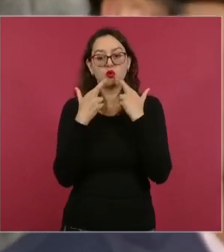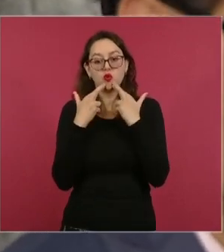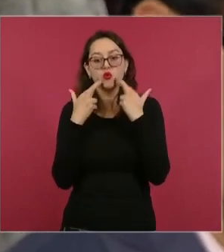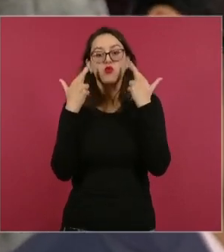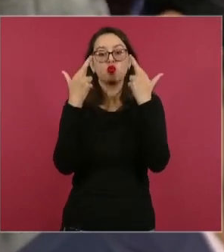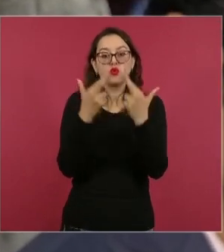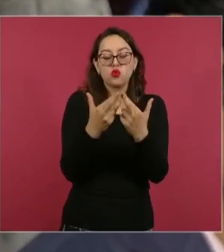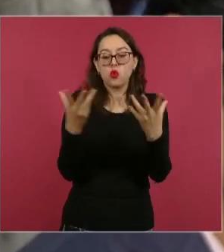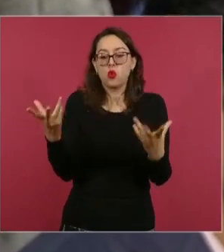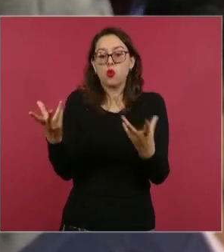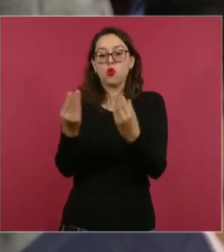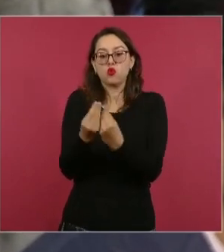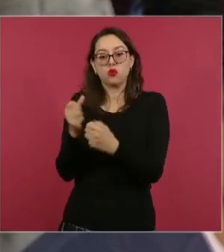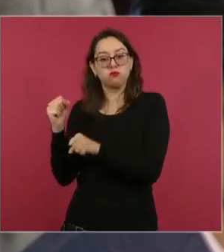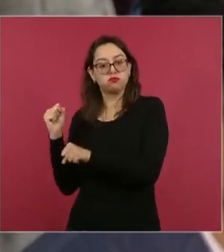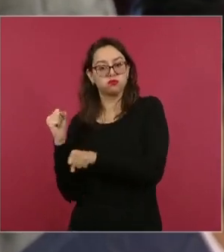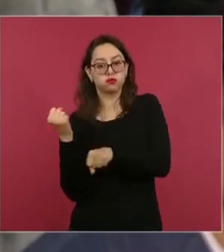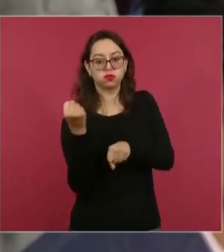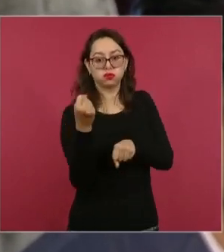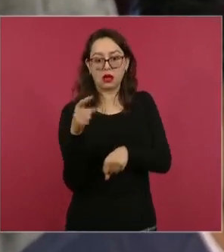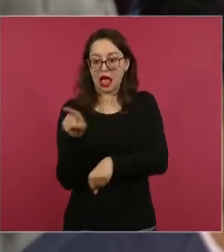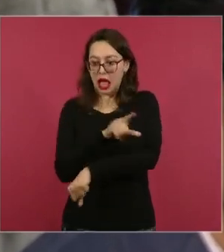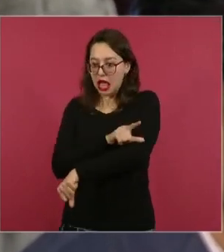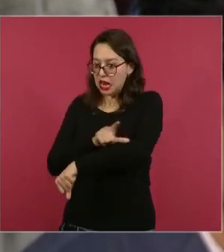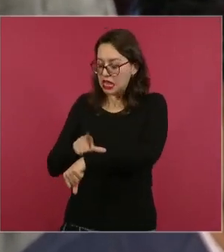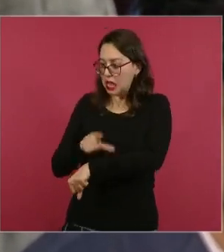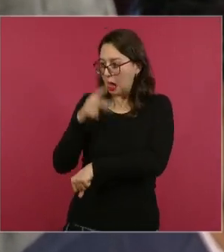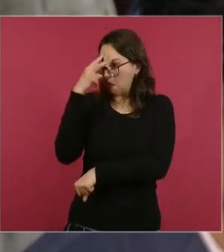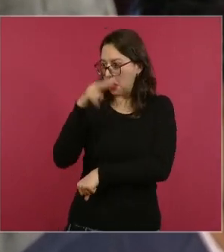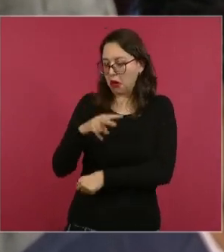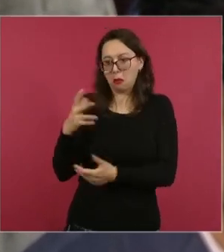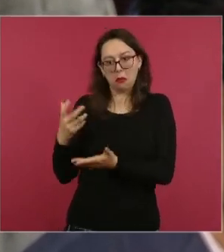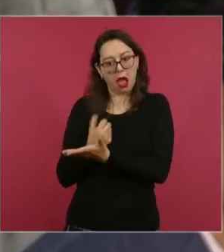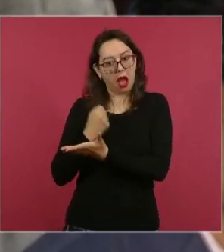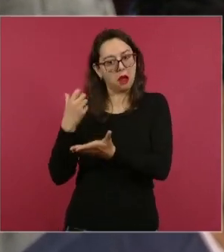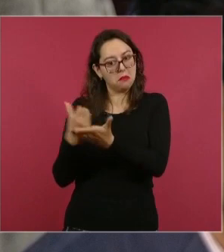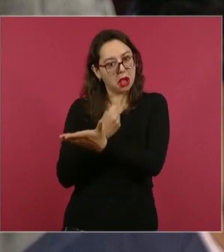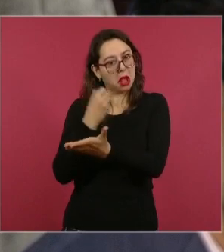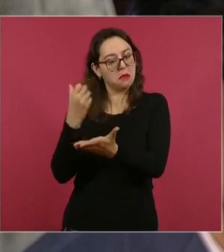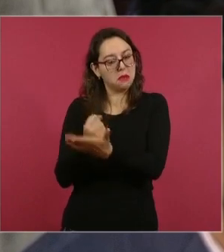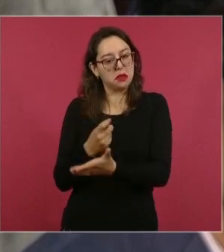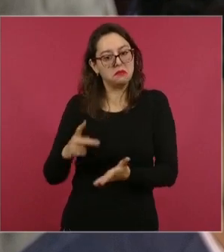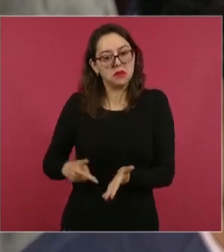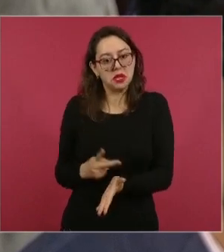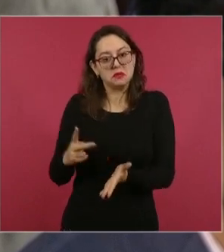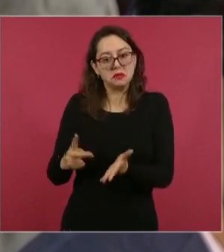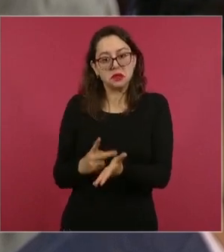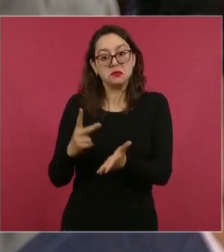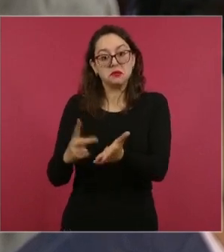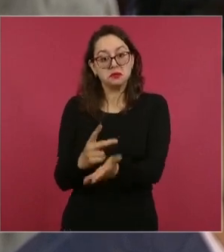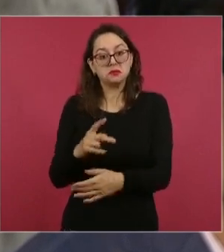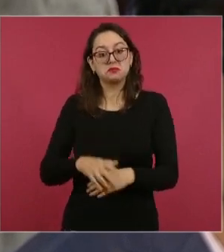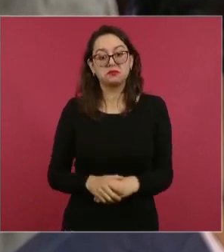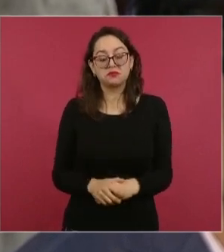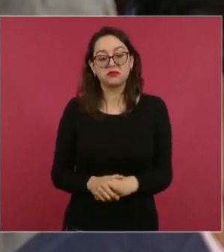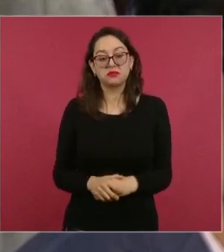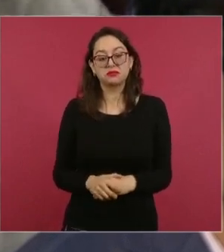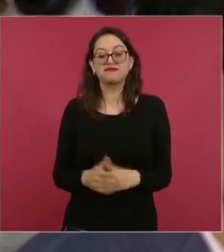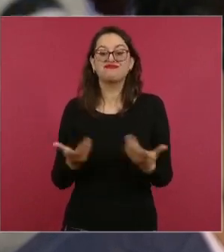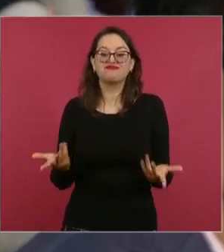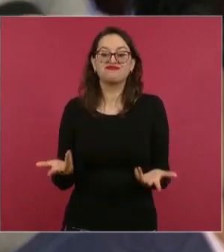esta selección que ha tenido pues muchos eh triunfos en en el último año principalmente y bueno es un